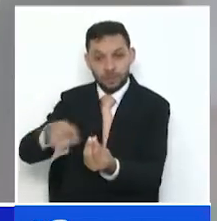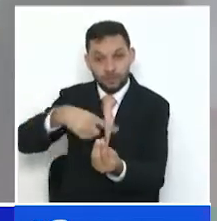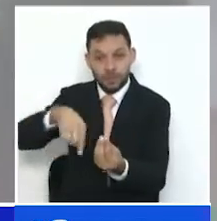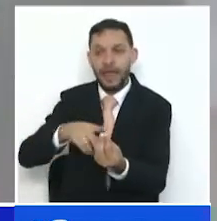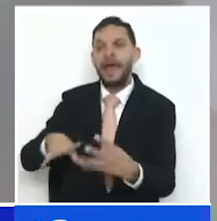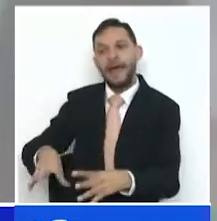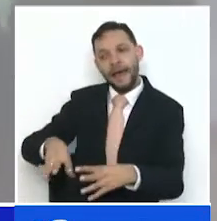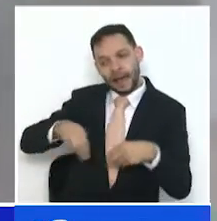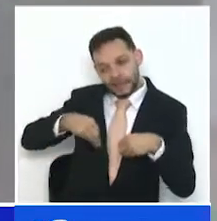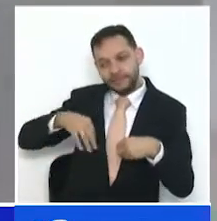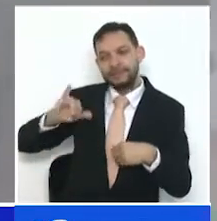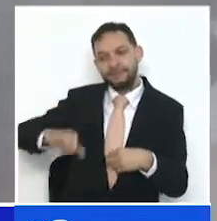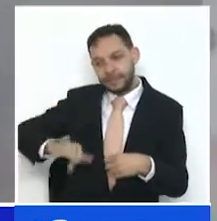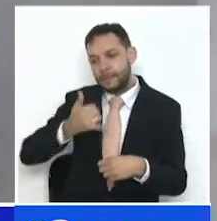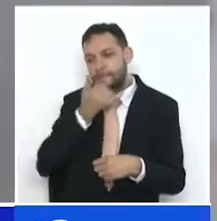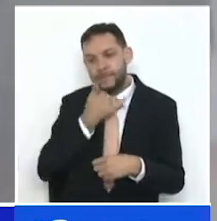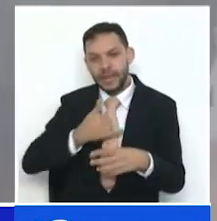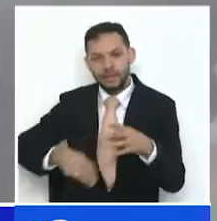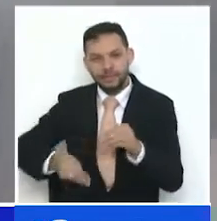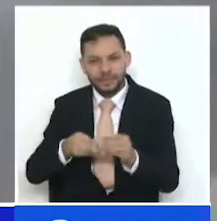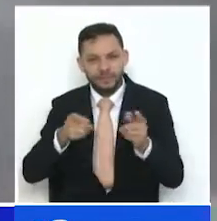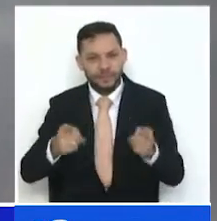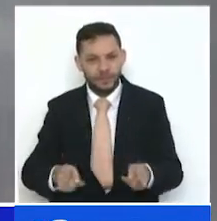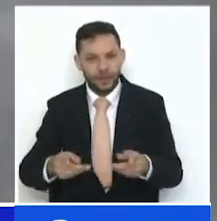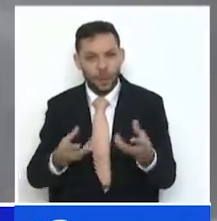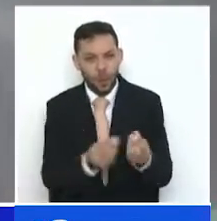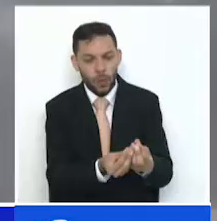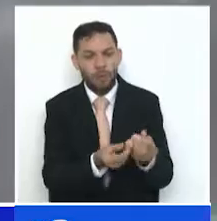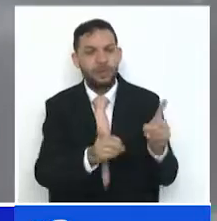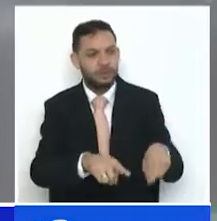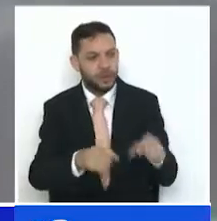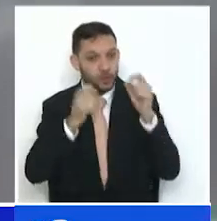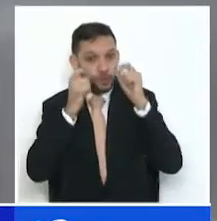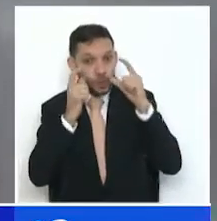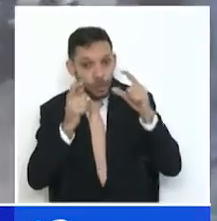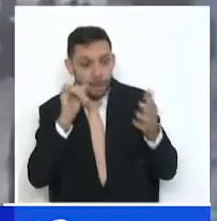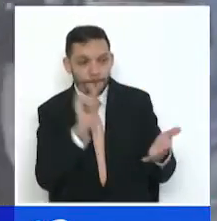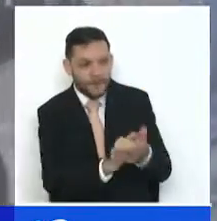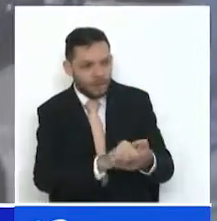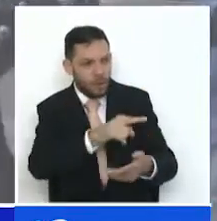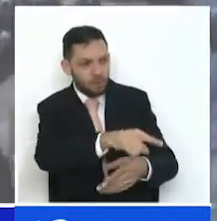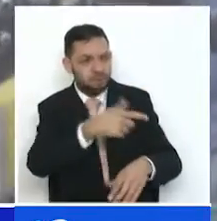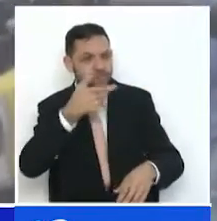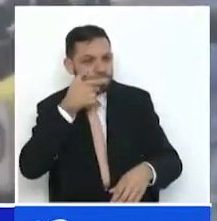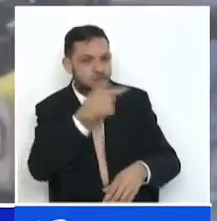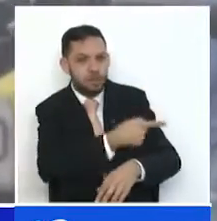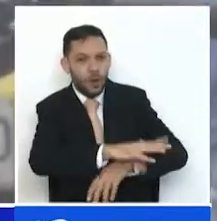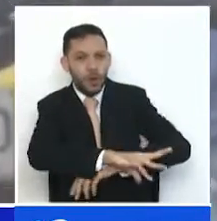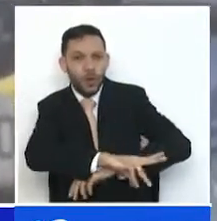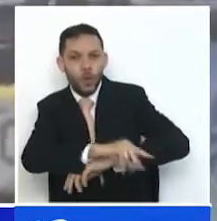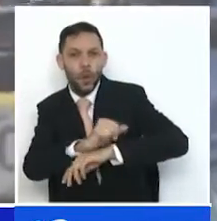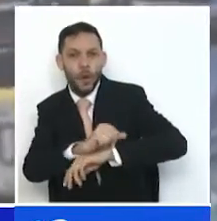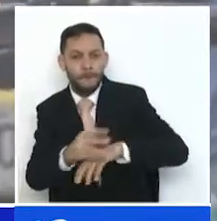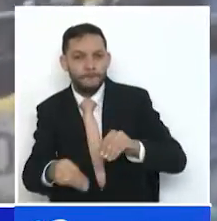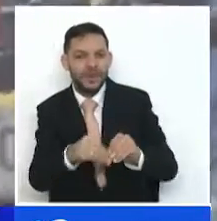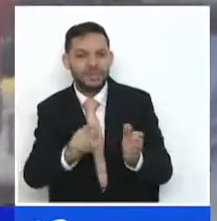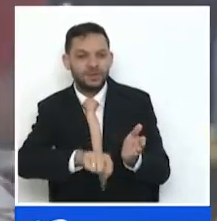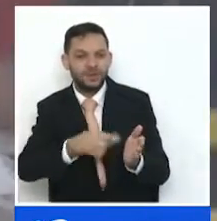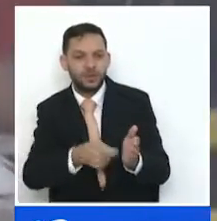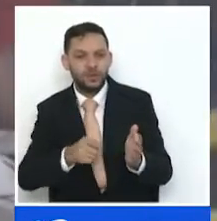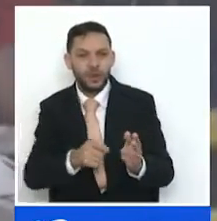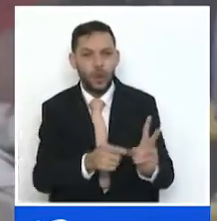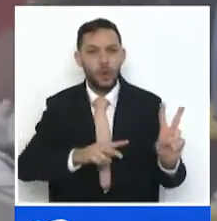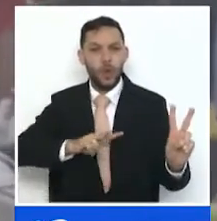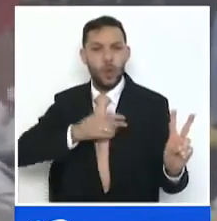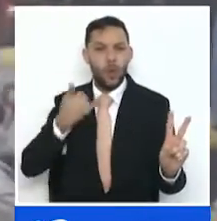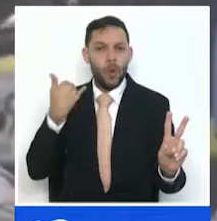Flaco y alias Cospi, también pertenecientes a esta banda, fueron sorprendidos en el momento del operativo, hurtando e intimidando con arma blanca a 2 jóvenes